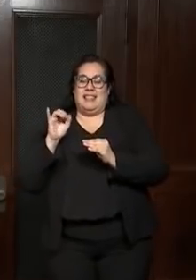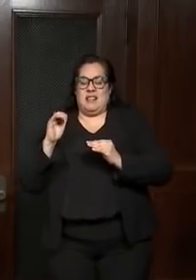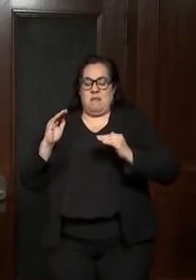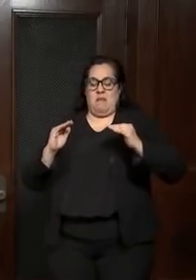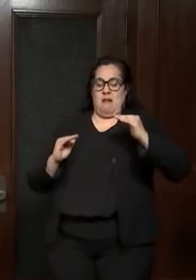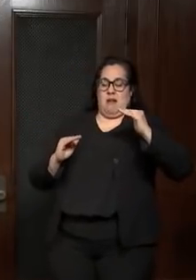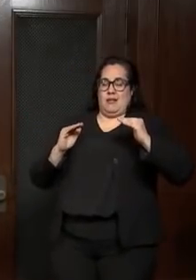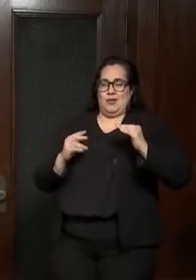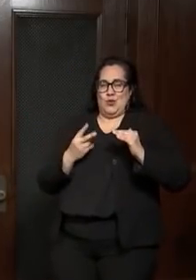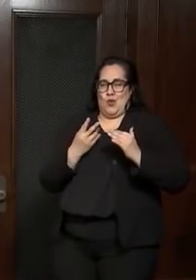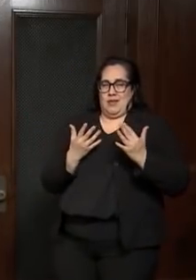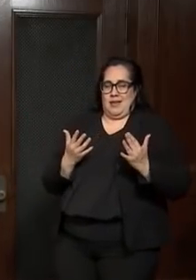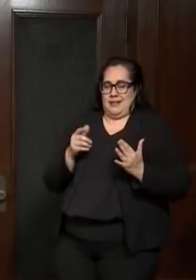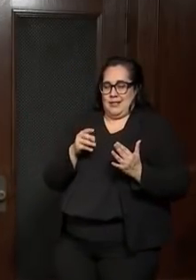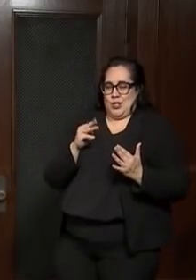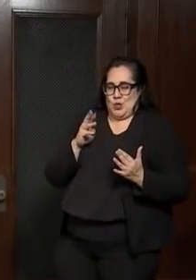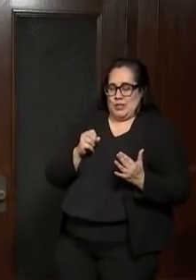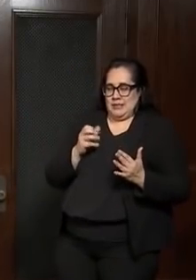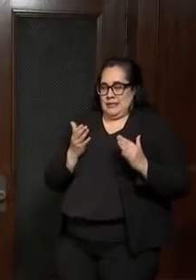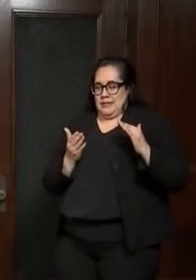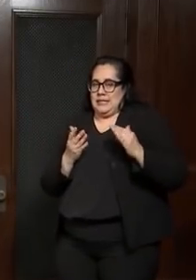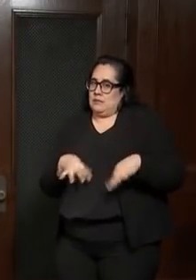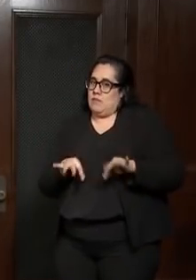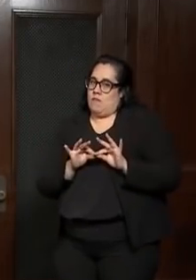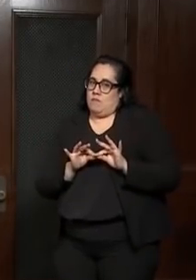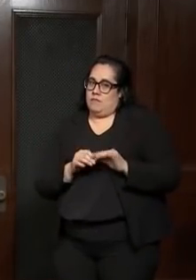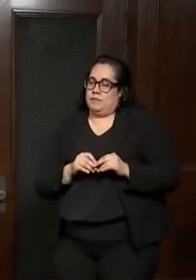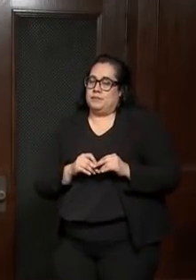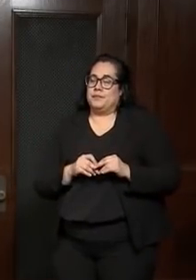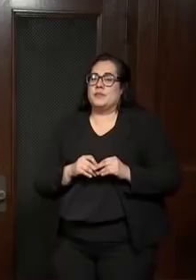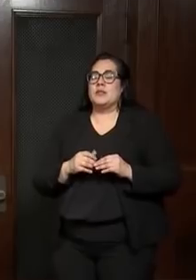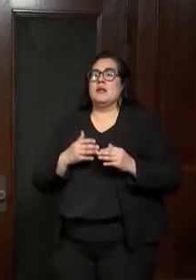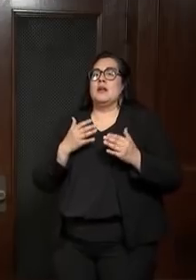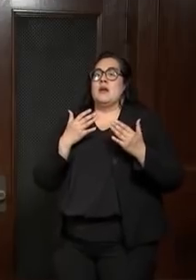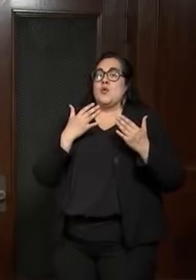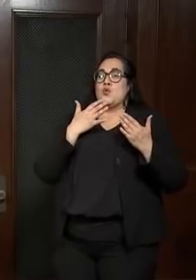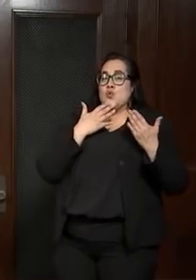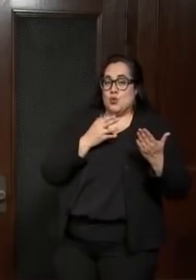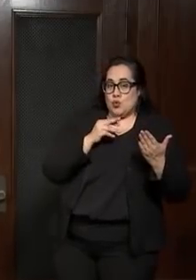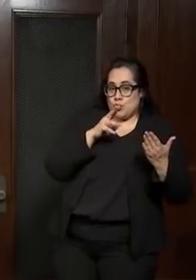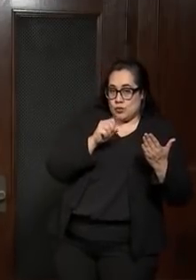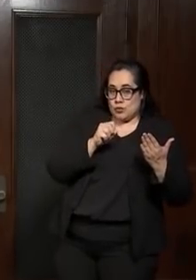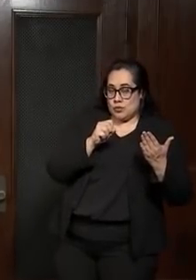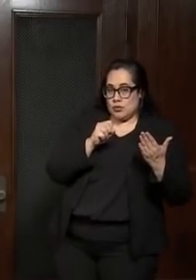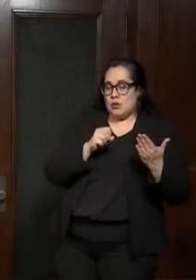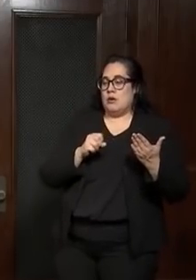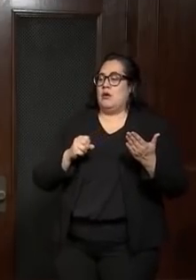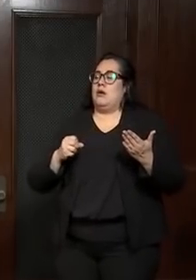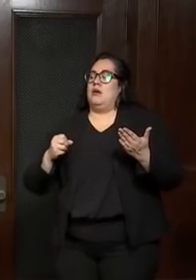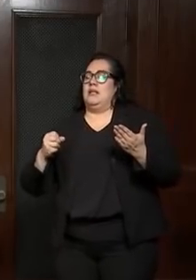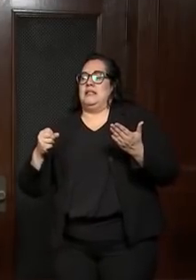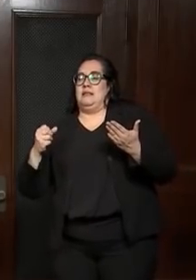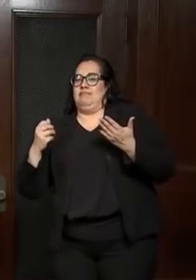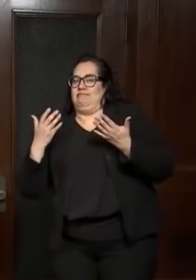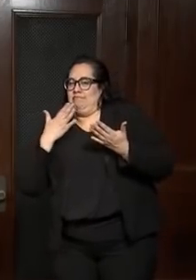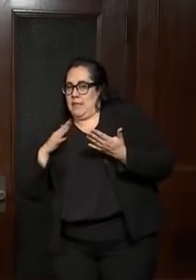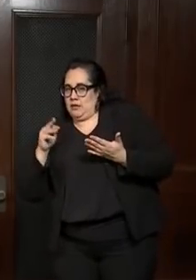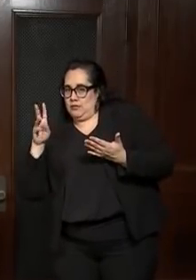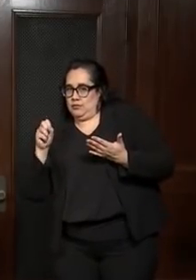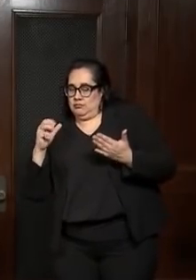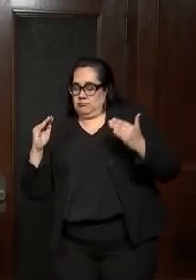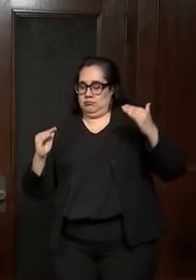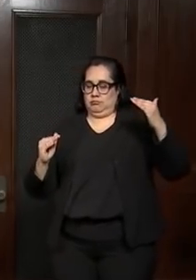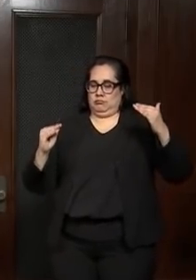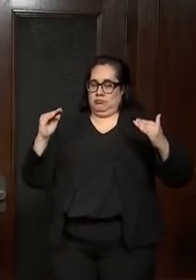los dos aspectos de estas noticias son importantes. Las noticias buenas y las noticias malas.